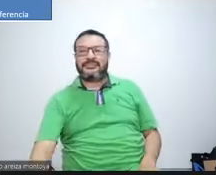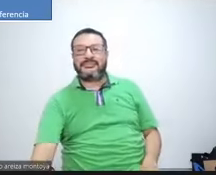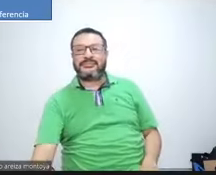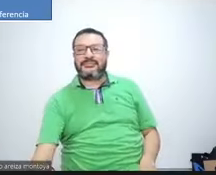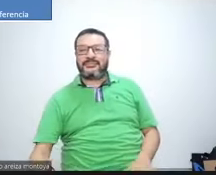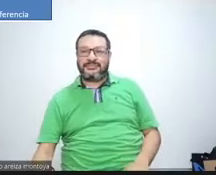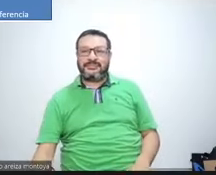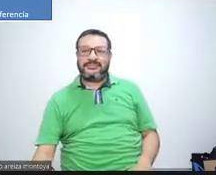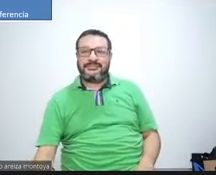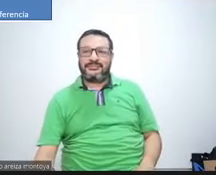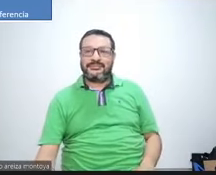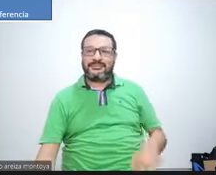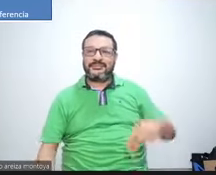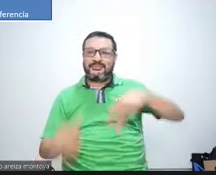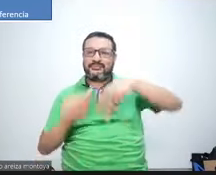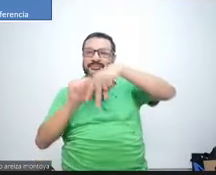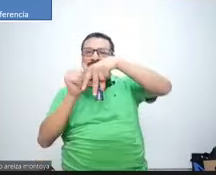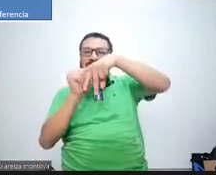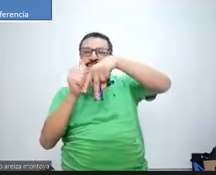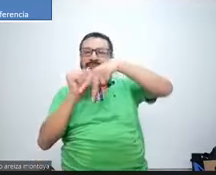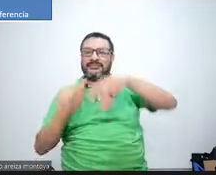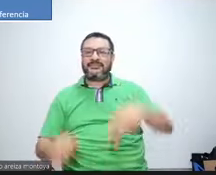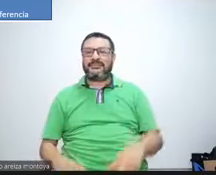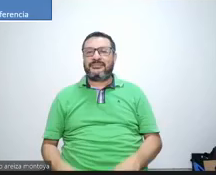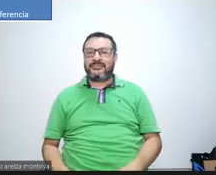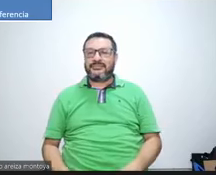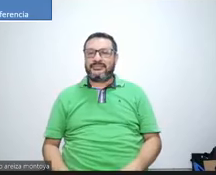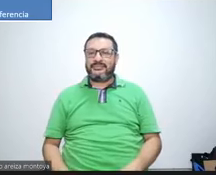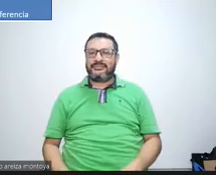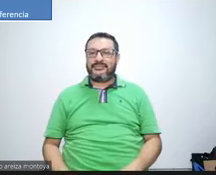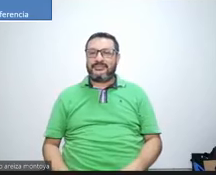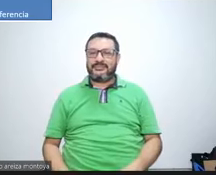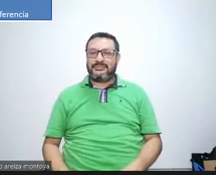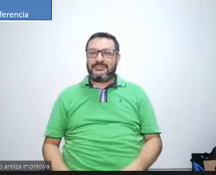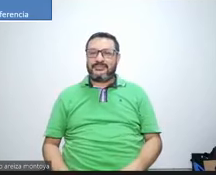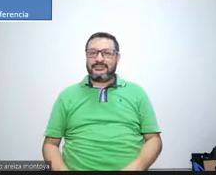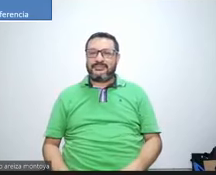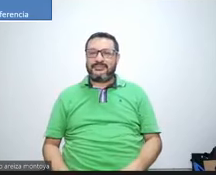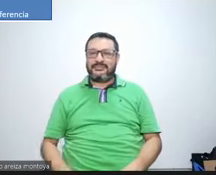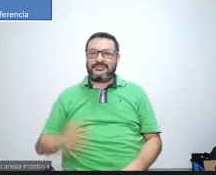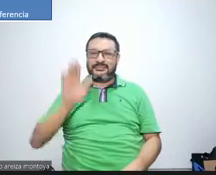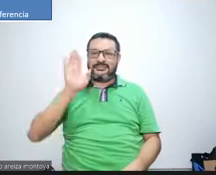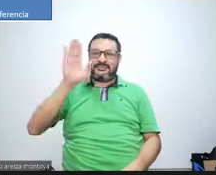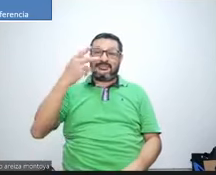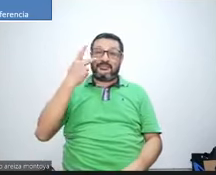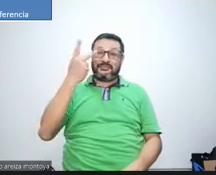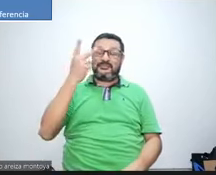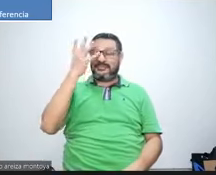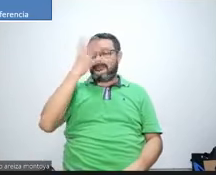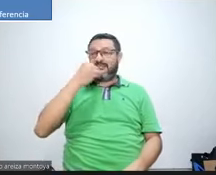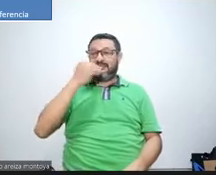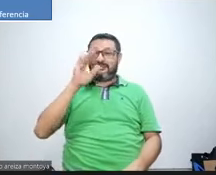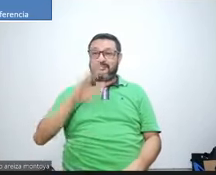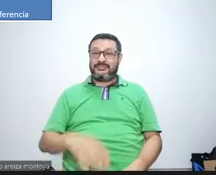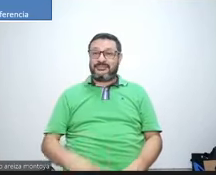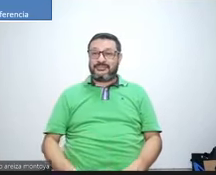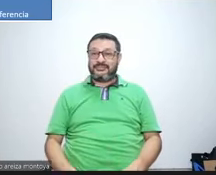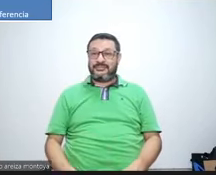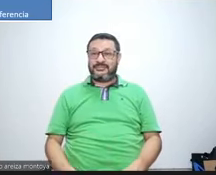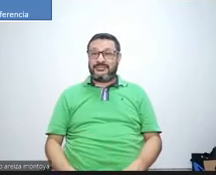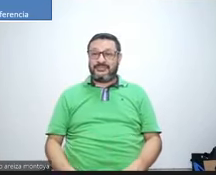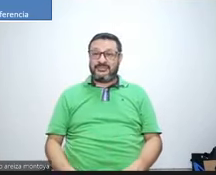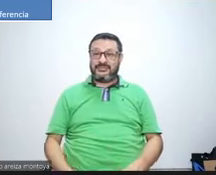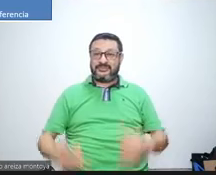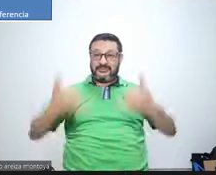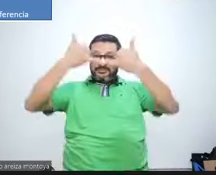gimnasta, los hombres no tienen esa línea tan marcada. Pues no sé si también se llama línea en ellos.